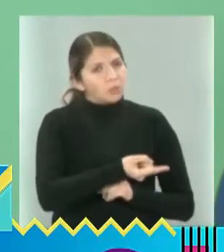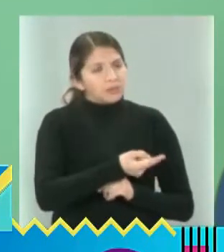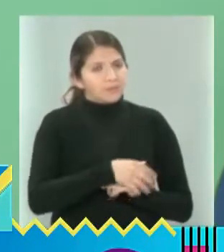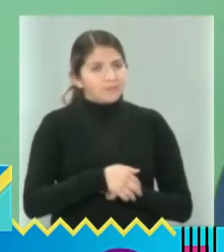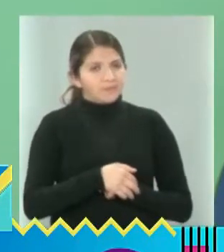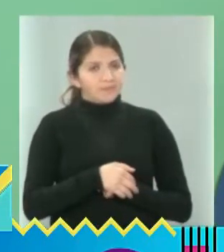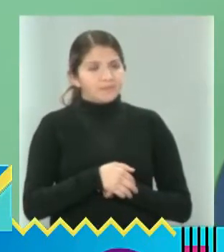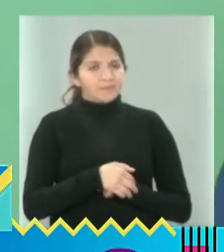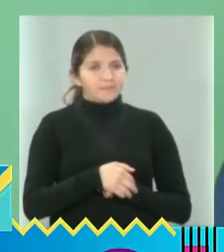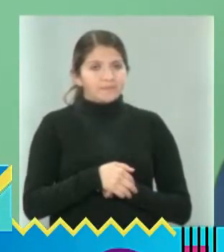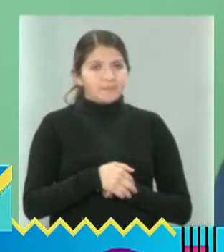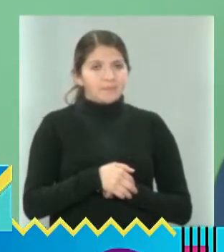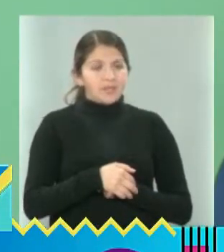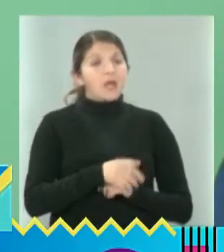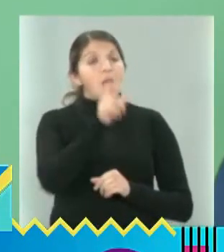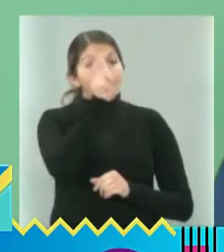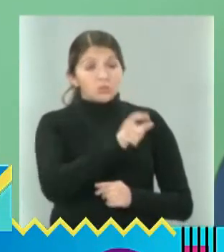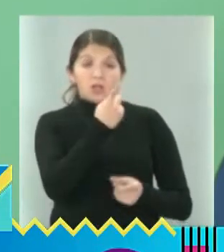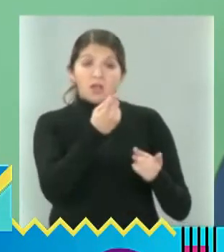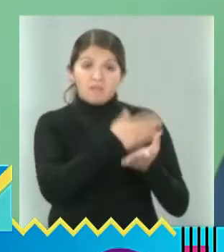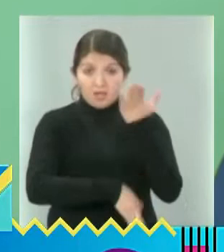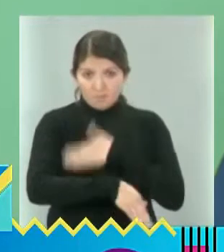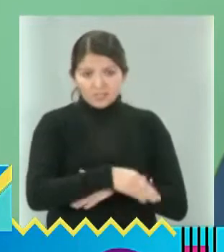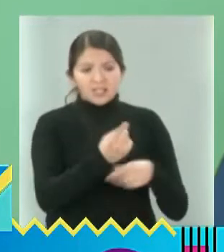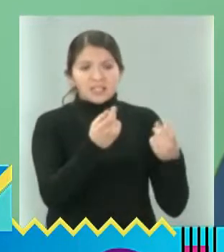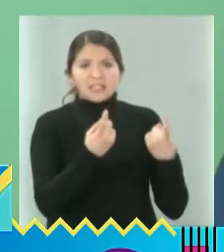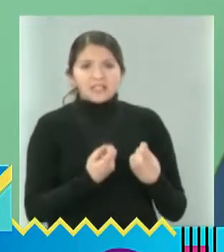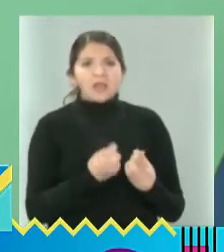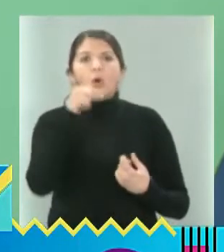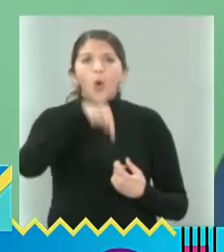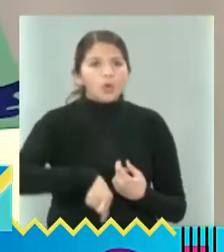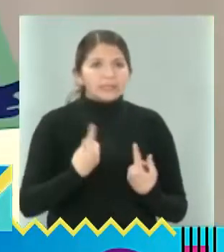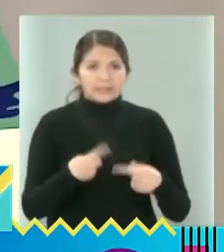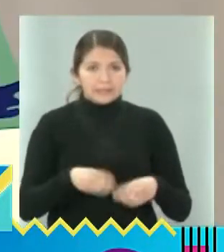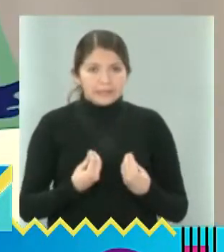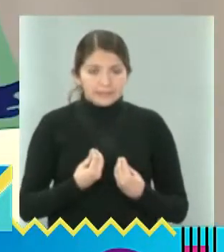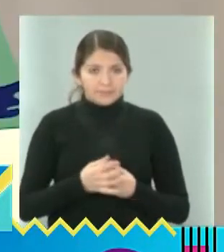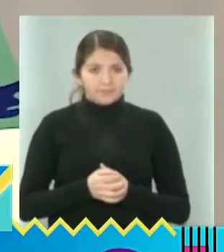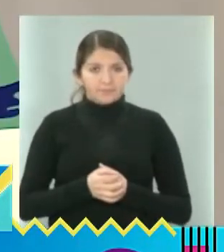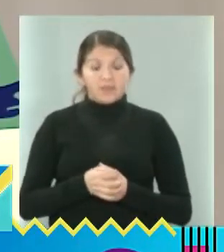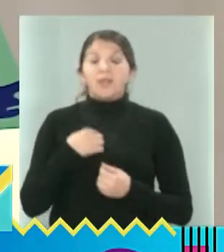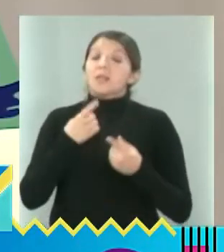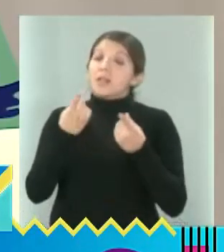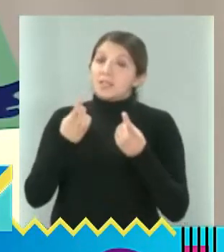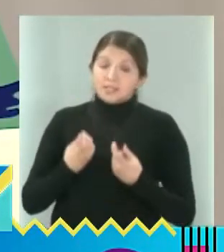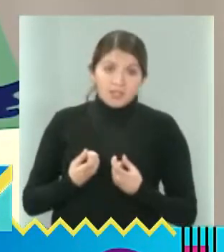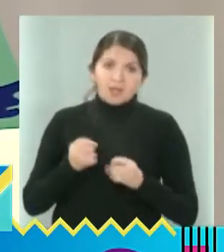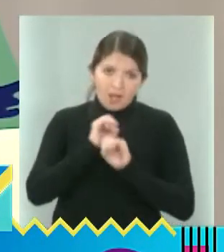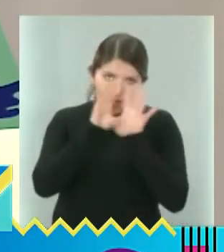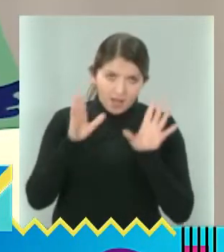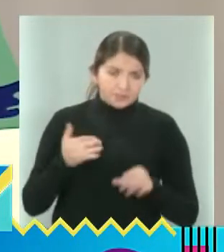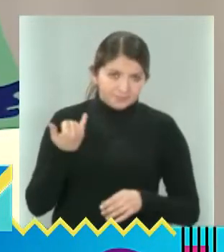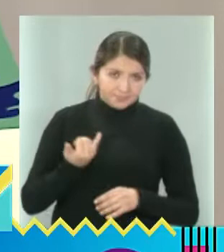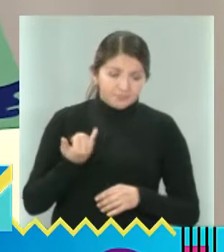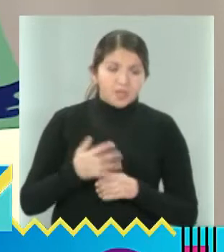realidad, y preguntarte cuáles son las necesidades de las personas con discapacidad en el día de hoy? Bueno, hay necesidades concretas que me parece que tienen